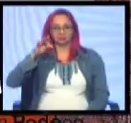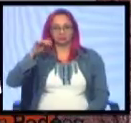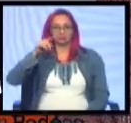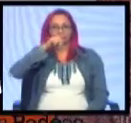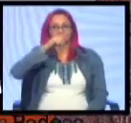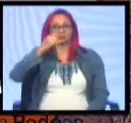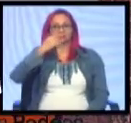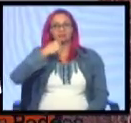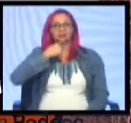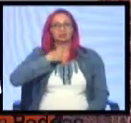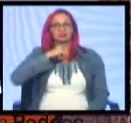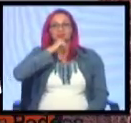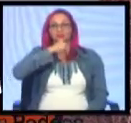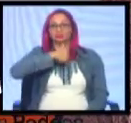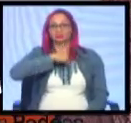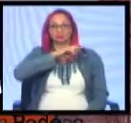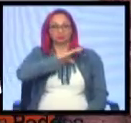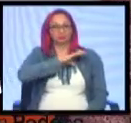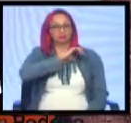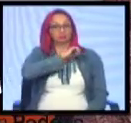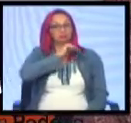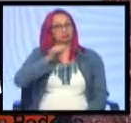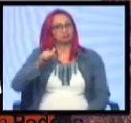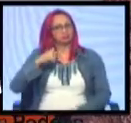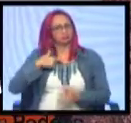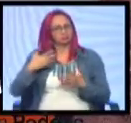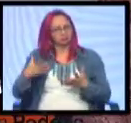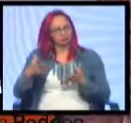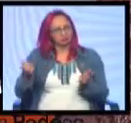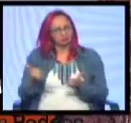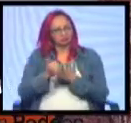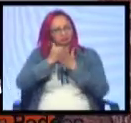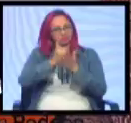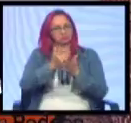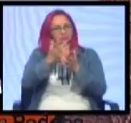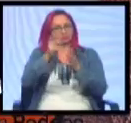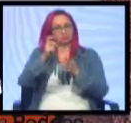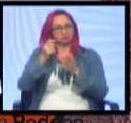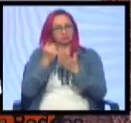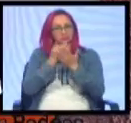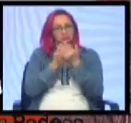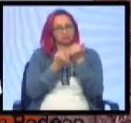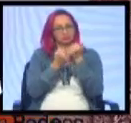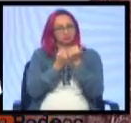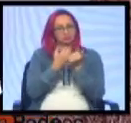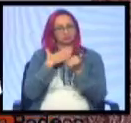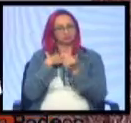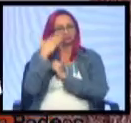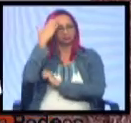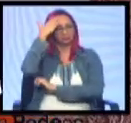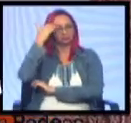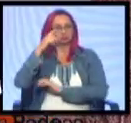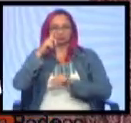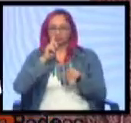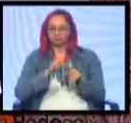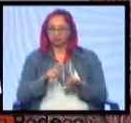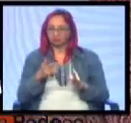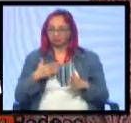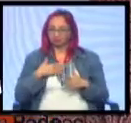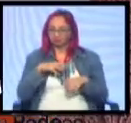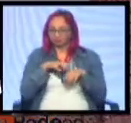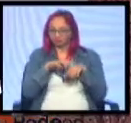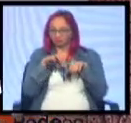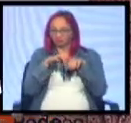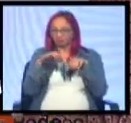quien me llama y me dice: yo no tengo una policía, pero yo estoy deseando ayudar y necesito que ustedes vengan a reforzarme a mí, porque no puede ser que en mi